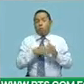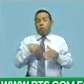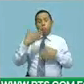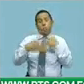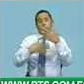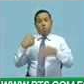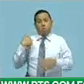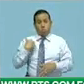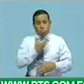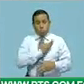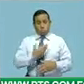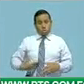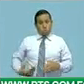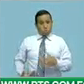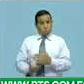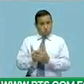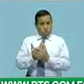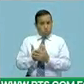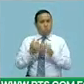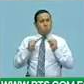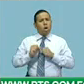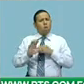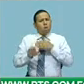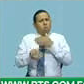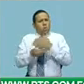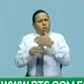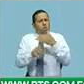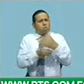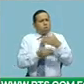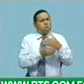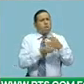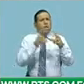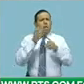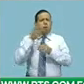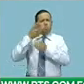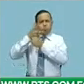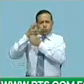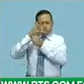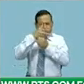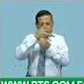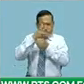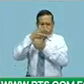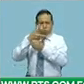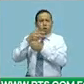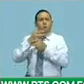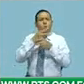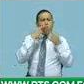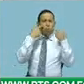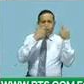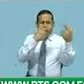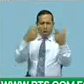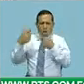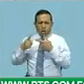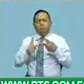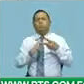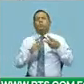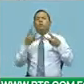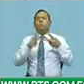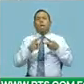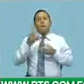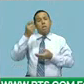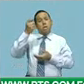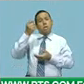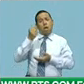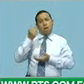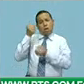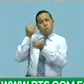del sistema de vigilancia de ojos de águila recursos económicos para que la fiscalía cuente con dinero